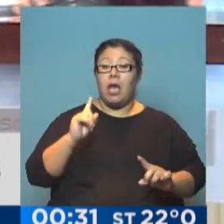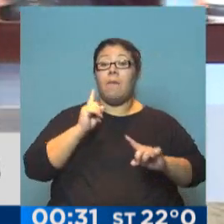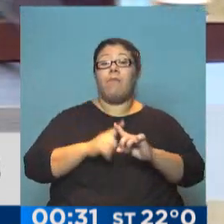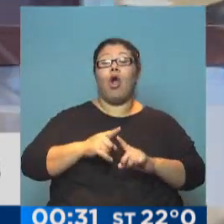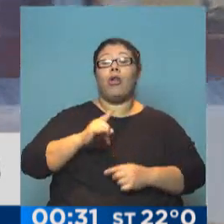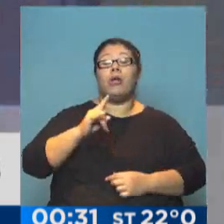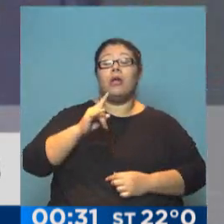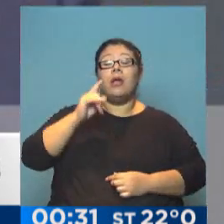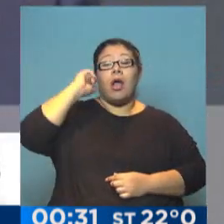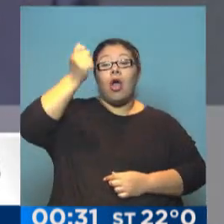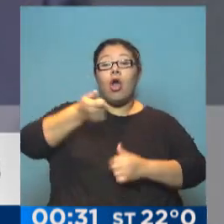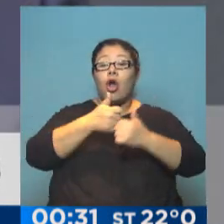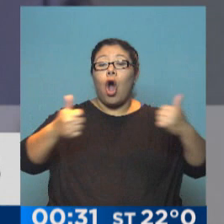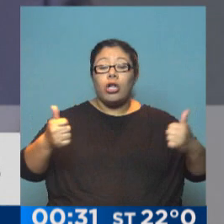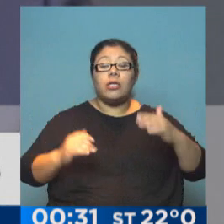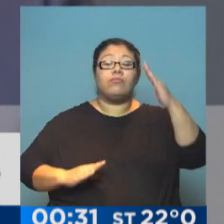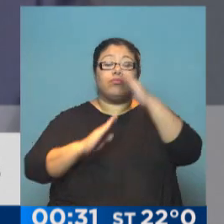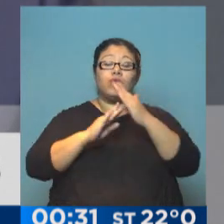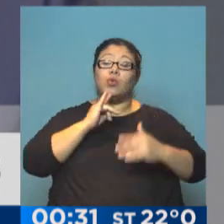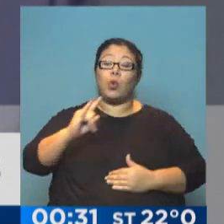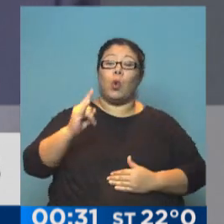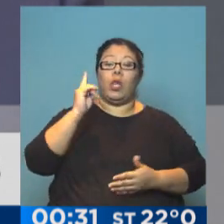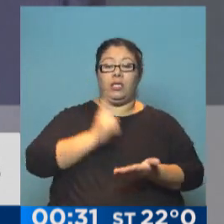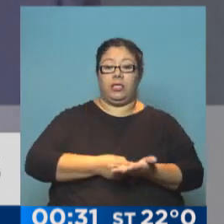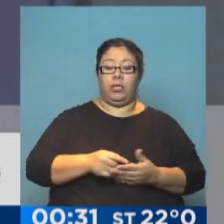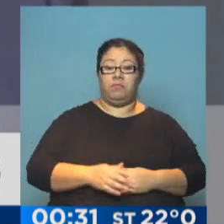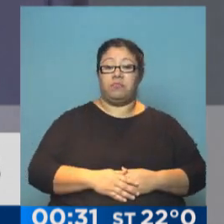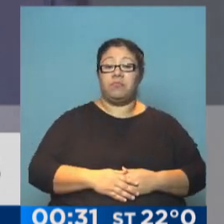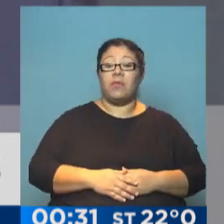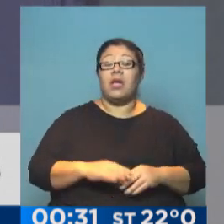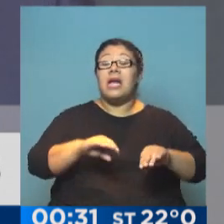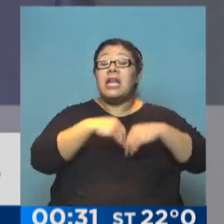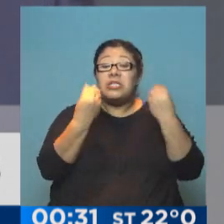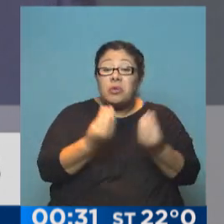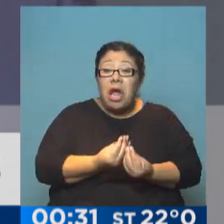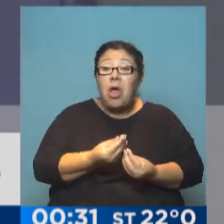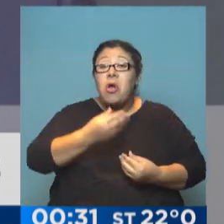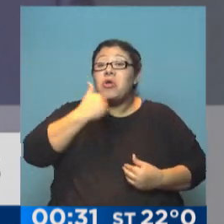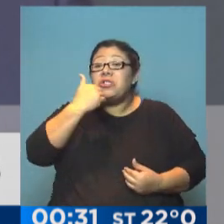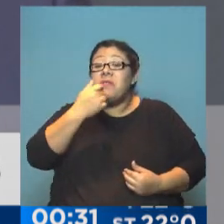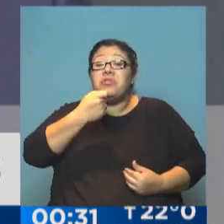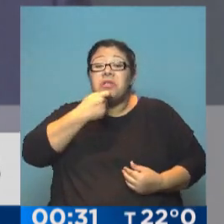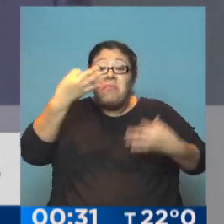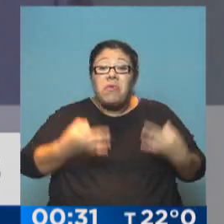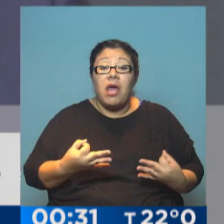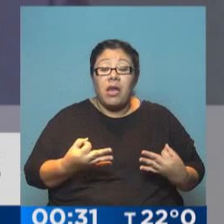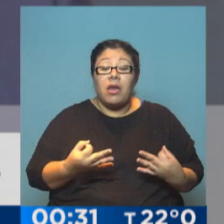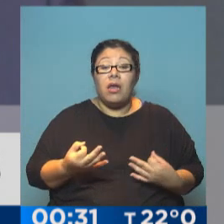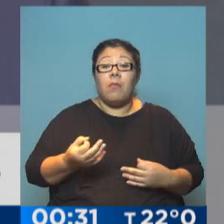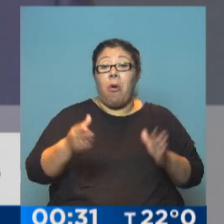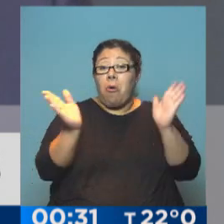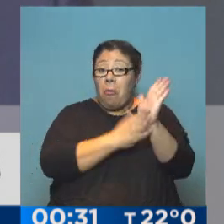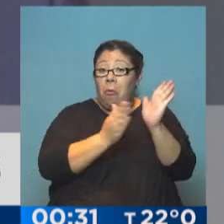Corte. No sé si tiene valor el fallo, porque lo que hemos hecho nosotros es constitucional. Queda absolutamente